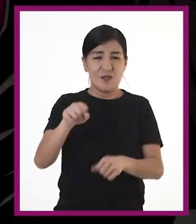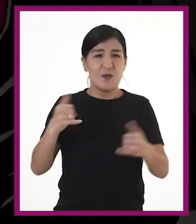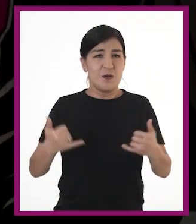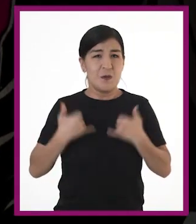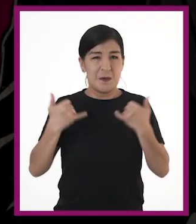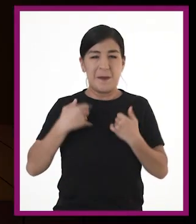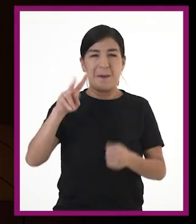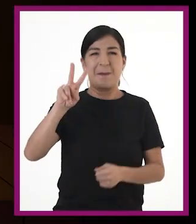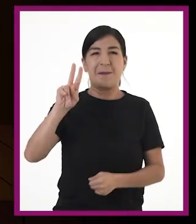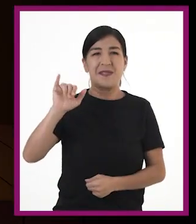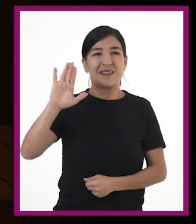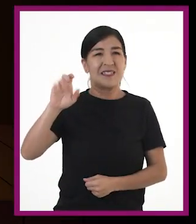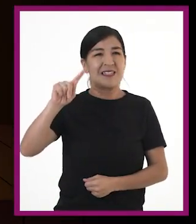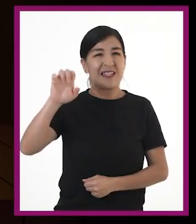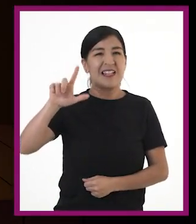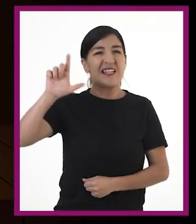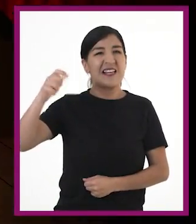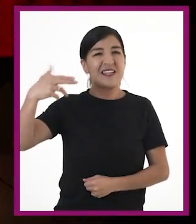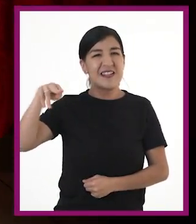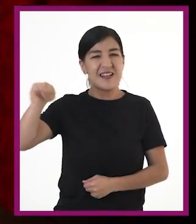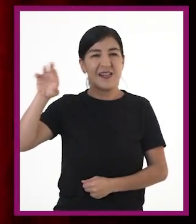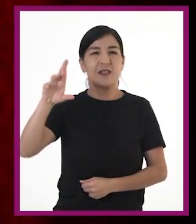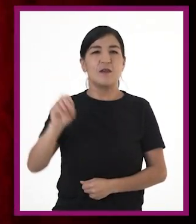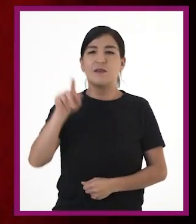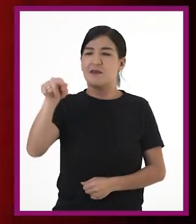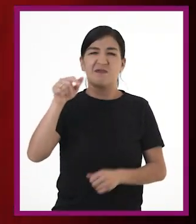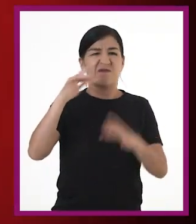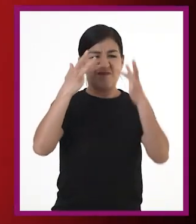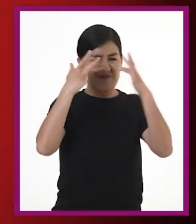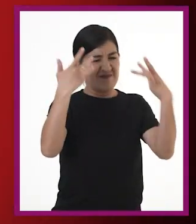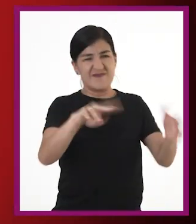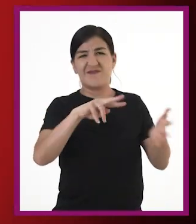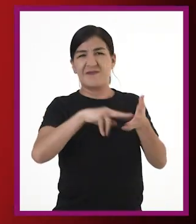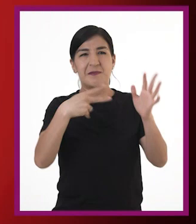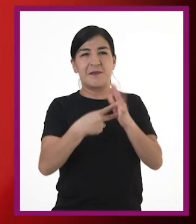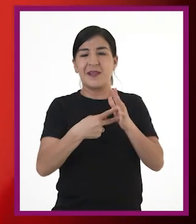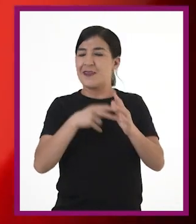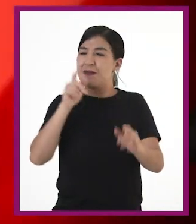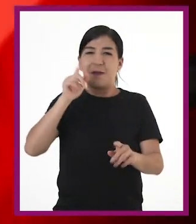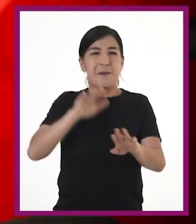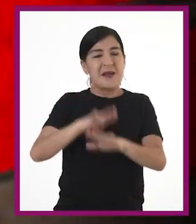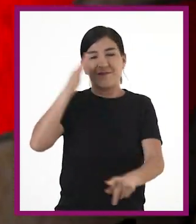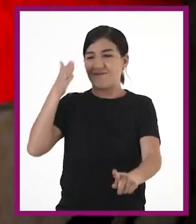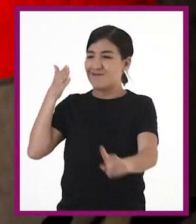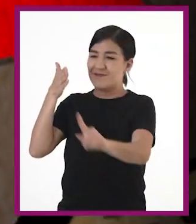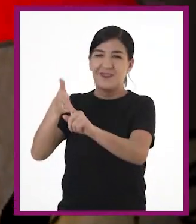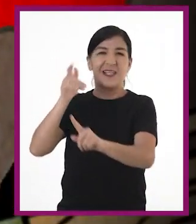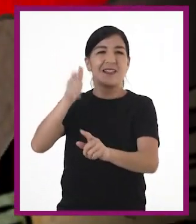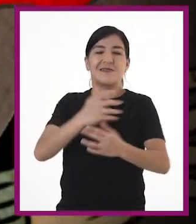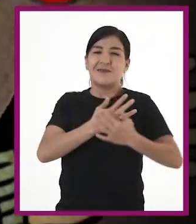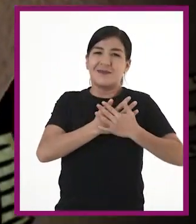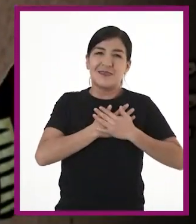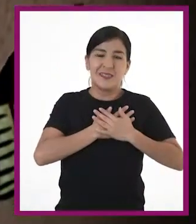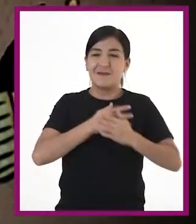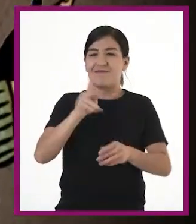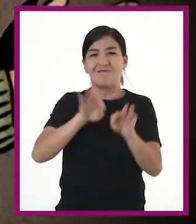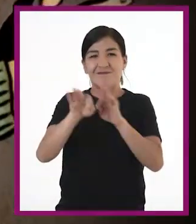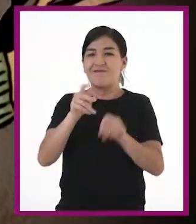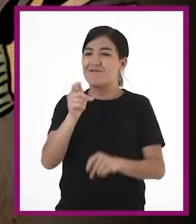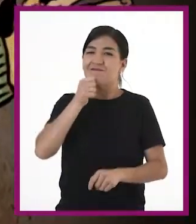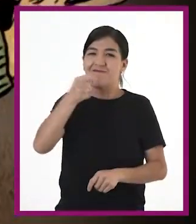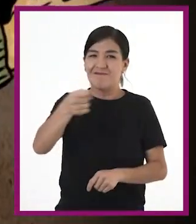Desde muy joven, Vicente Leñero renuncia a la ingeniería para dedicarse de tiempo completo a su gran amor,